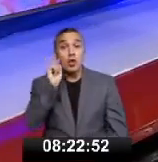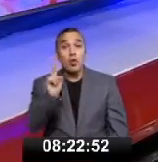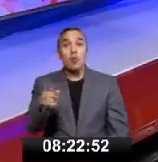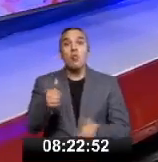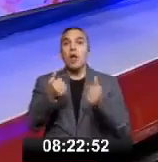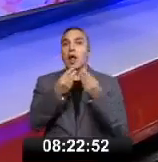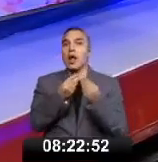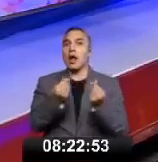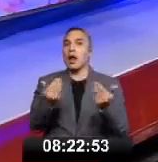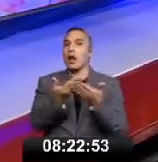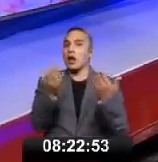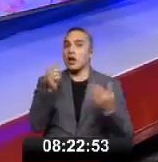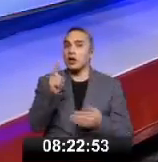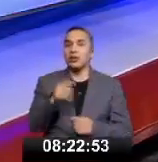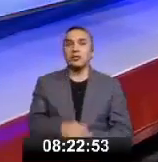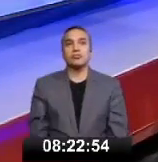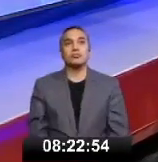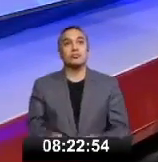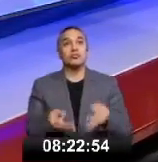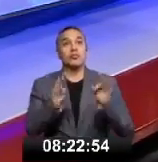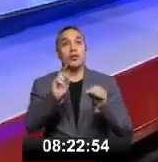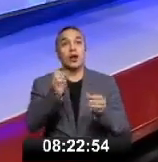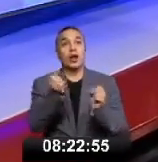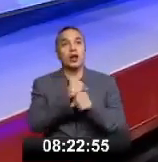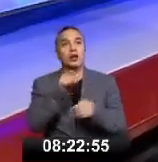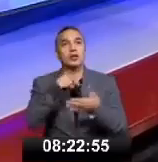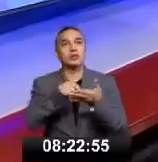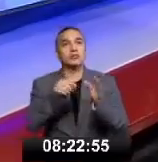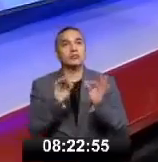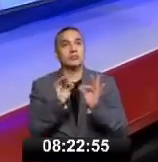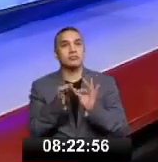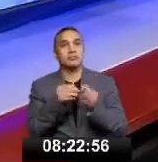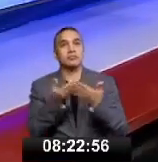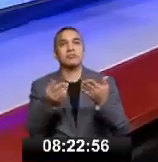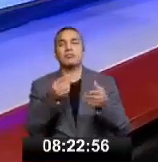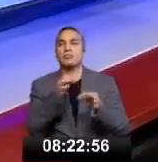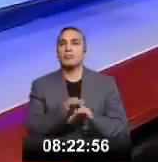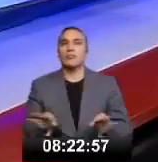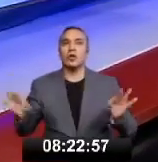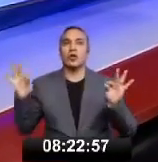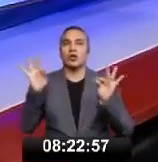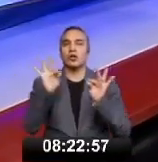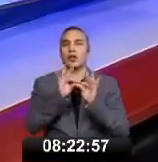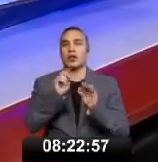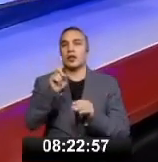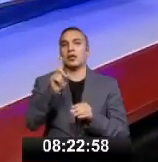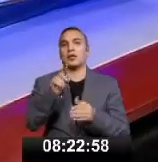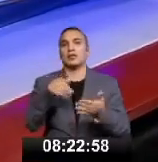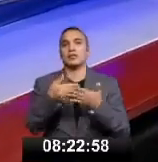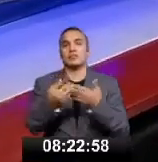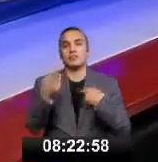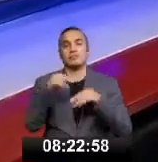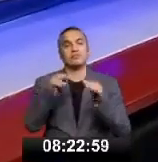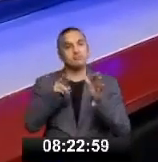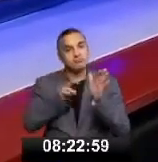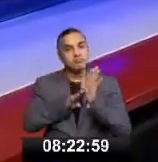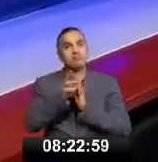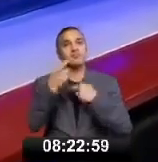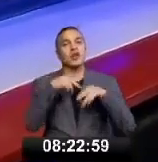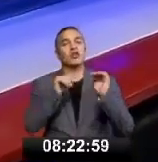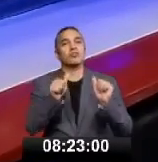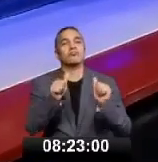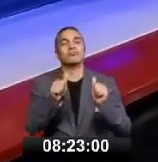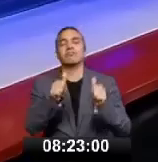la calidad de sus productos, la forma en hacer esas manualidades, es la base fundamental que le ha ayudado a ella en su negocio a emprender, a seguir